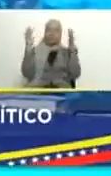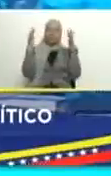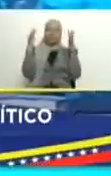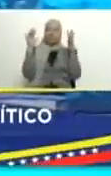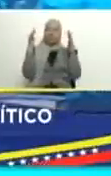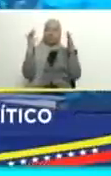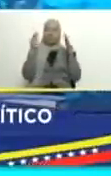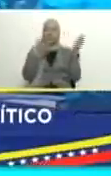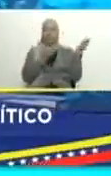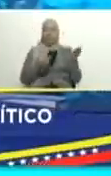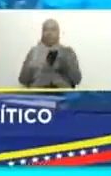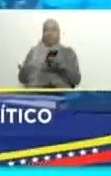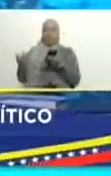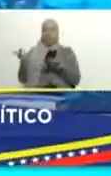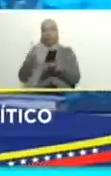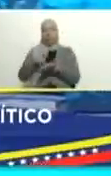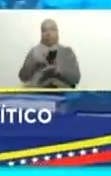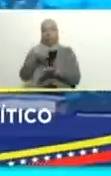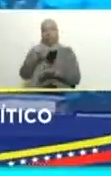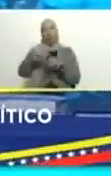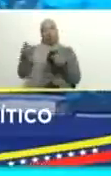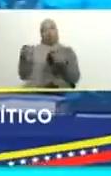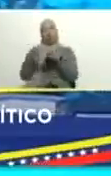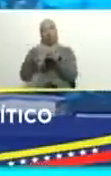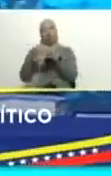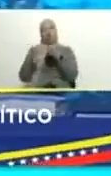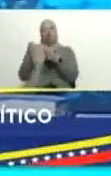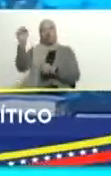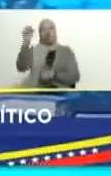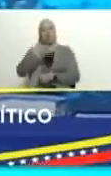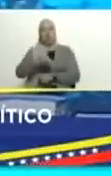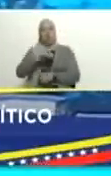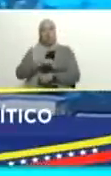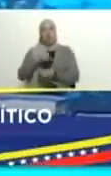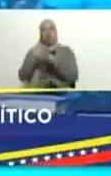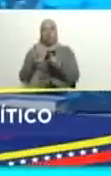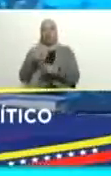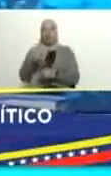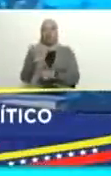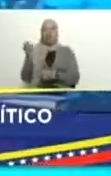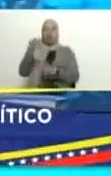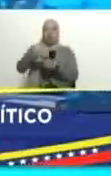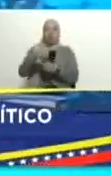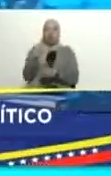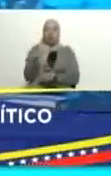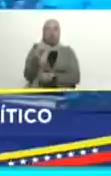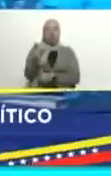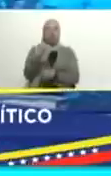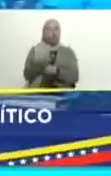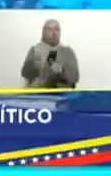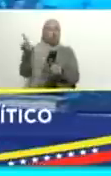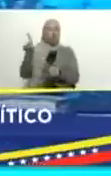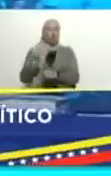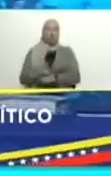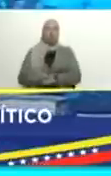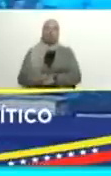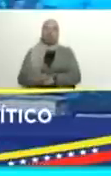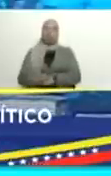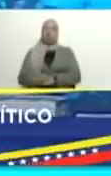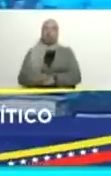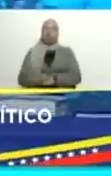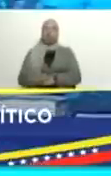Bienvenido al gran polo patriótico nuevamente, donde siempre tienen que estar. Igualmente saludo